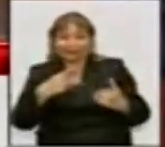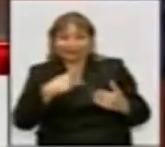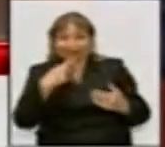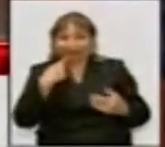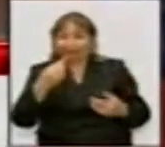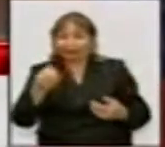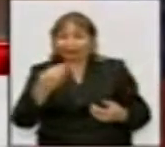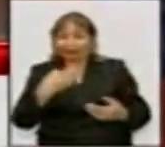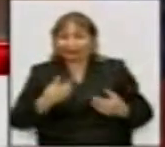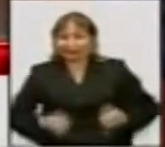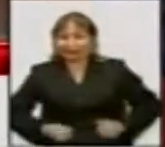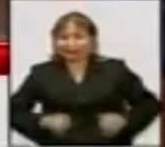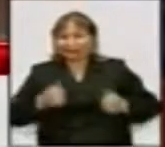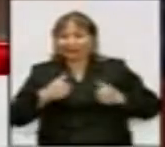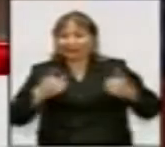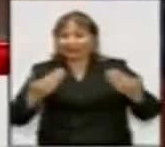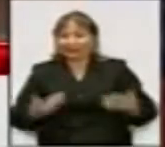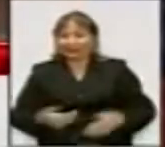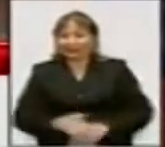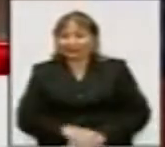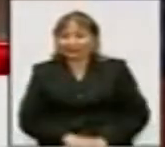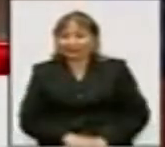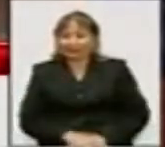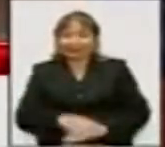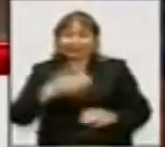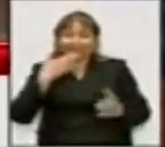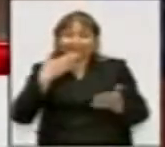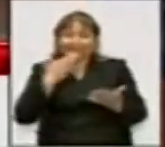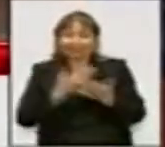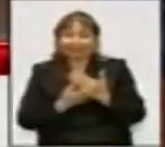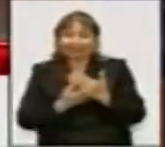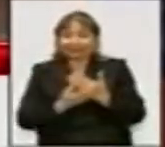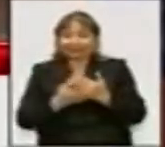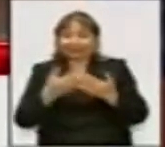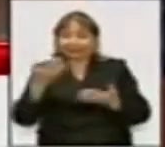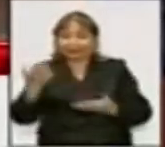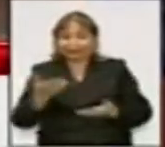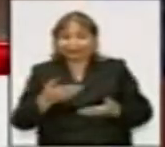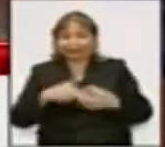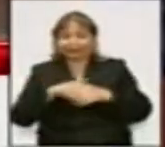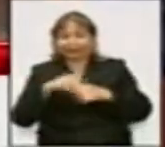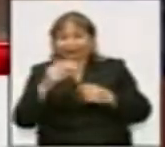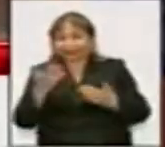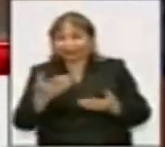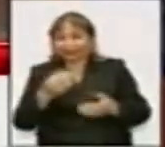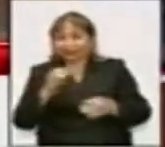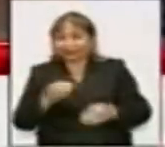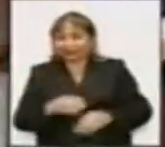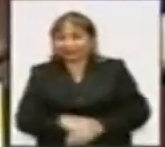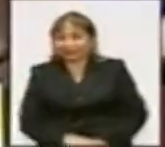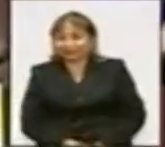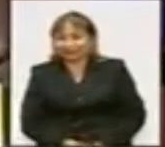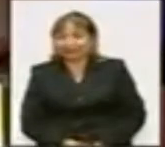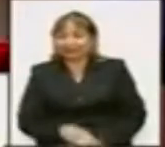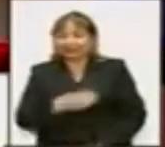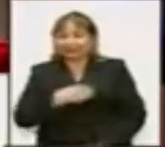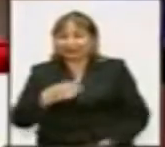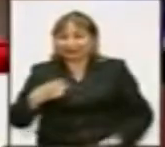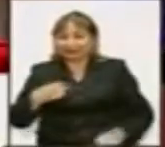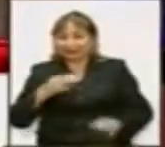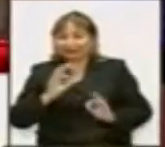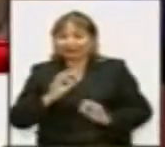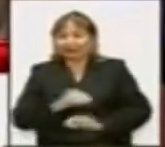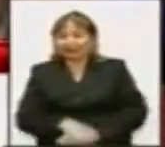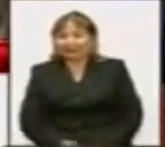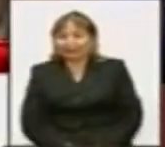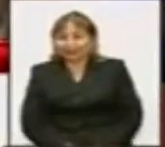vivir en este momento les agradecemos nuevamente y los invitamos a retirarse cuando le siguen perdiendo a los señores miembros de la comisión no se reciben todavía